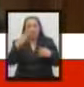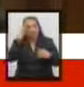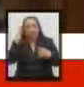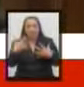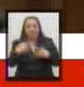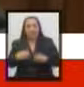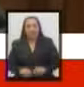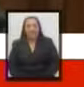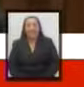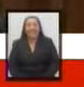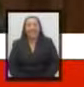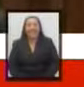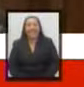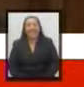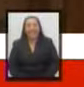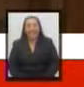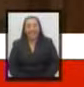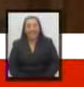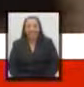bien.